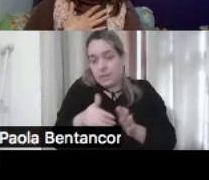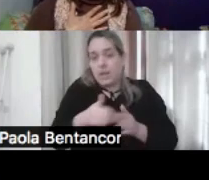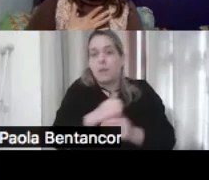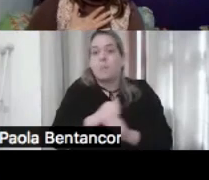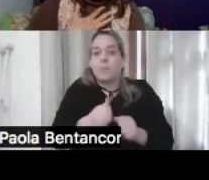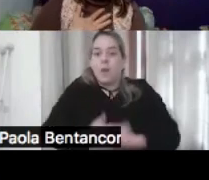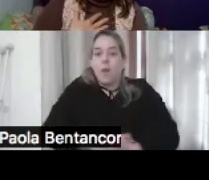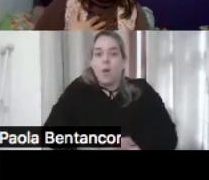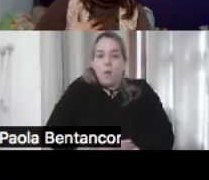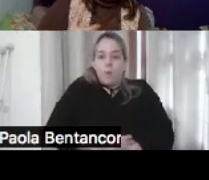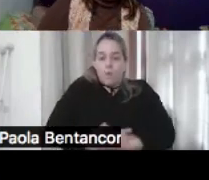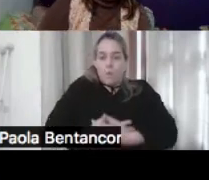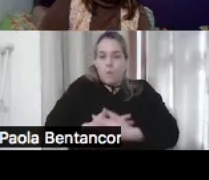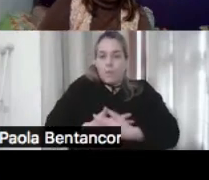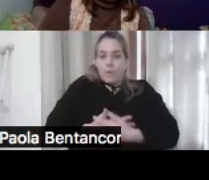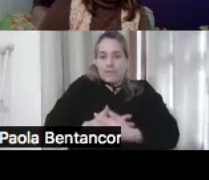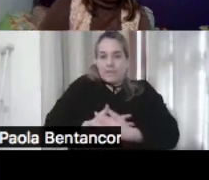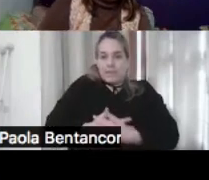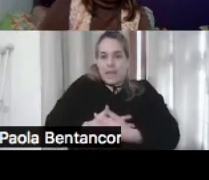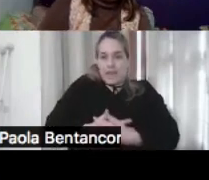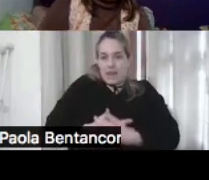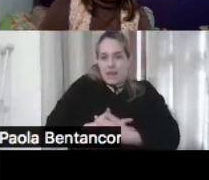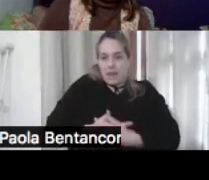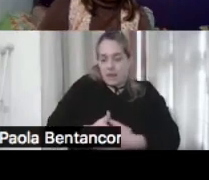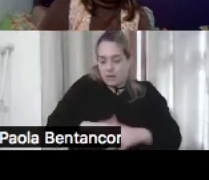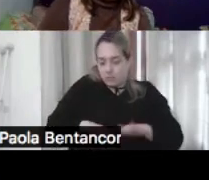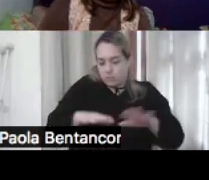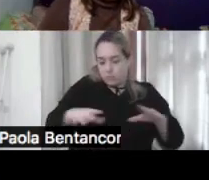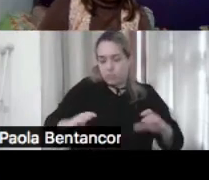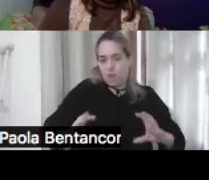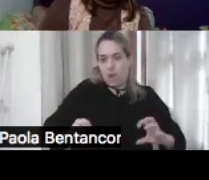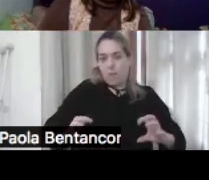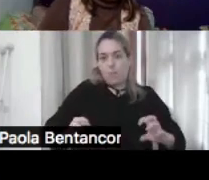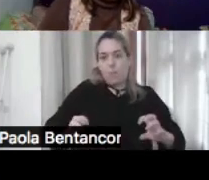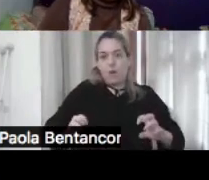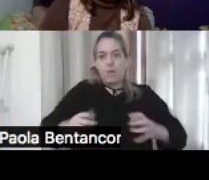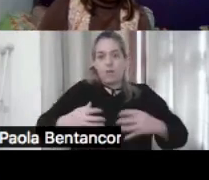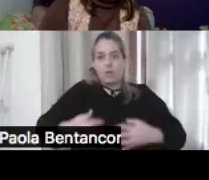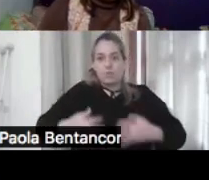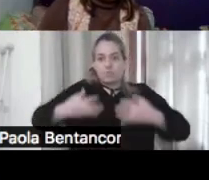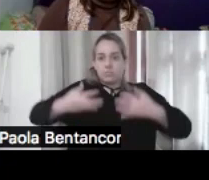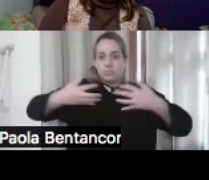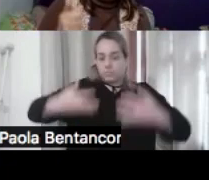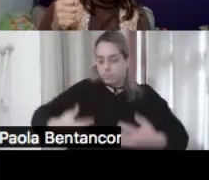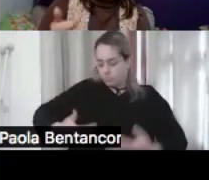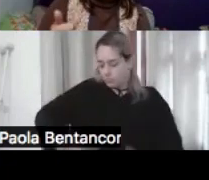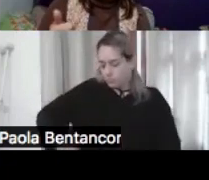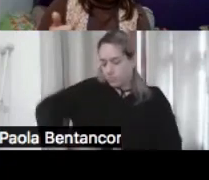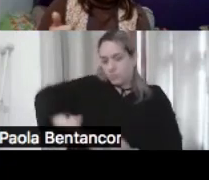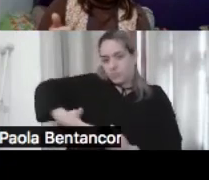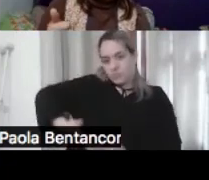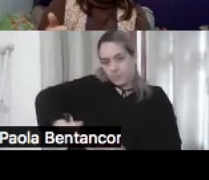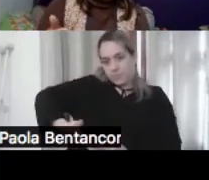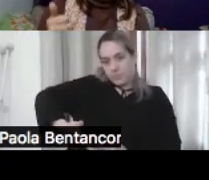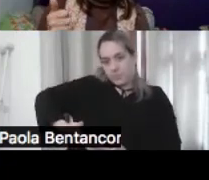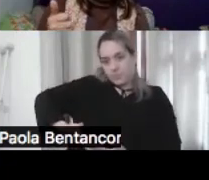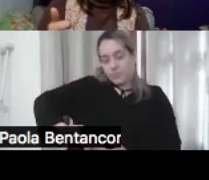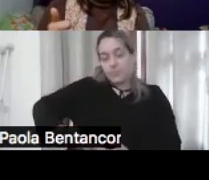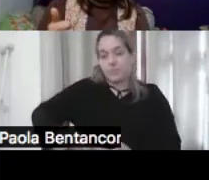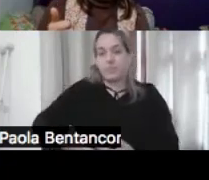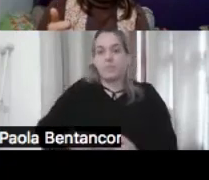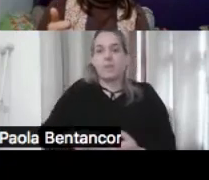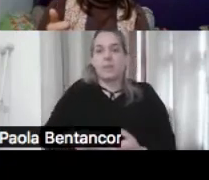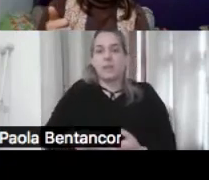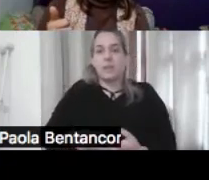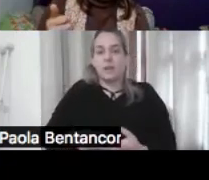con mayor cercanía, ¿sí?, al pecho de la mamá. Como dije antes también, en el caso de una